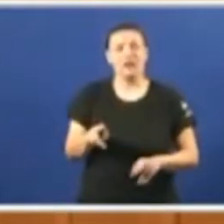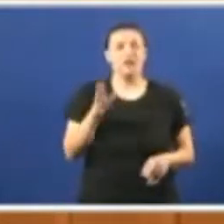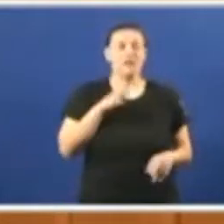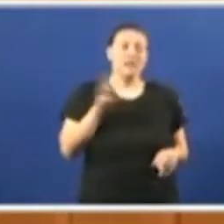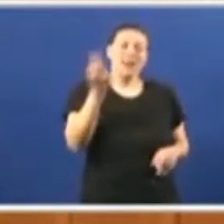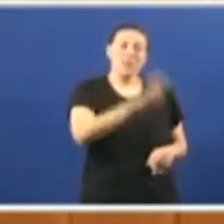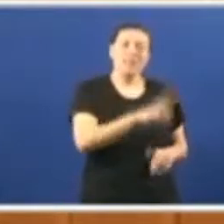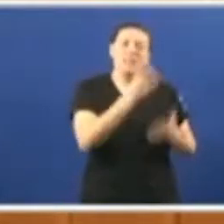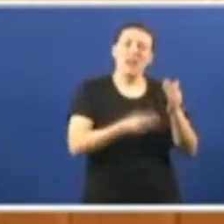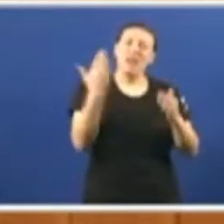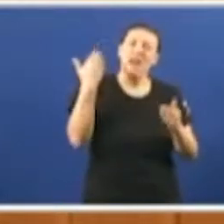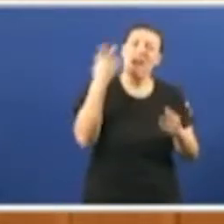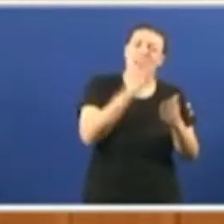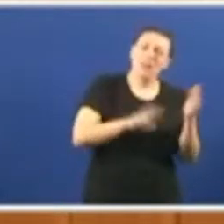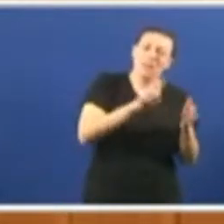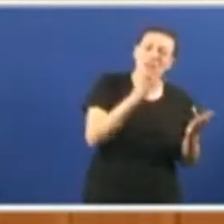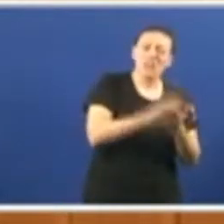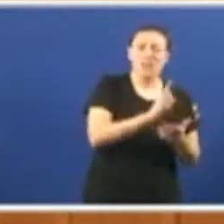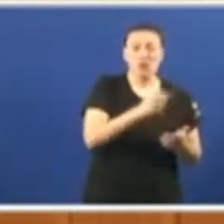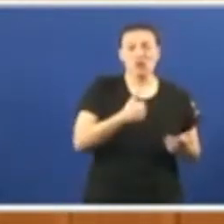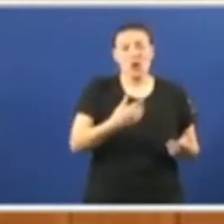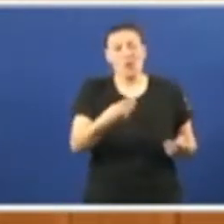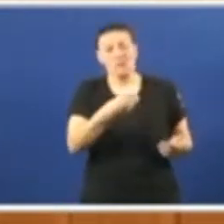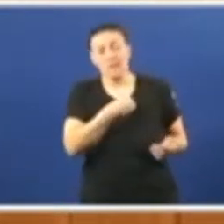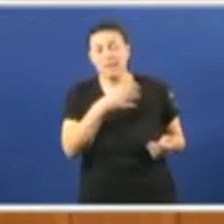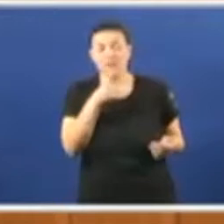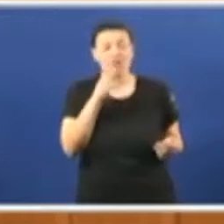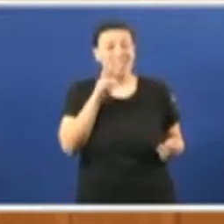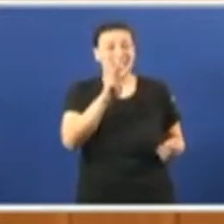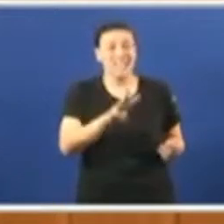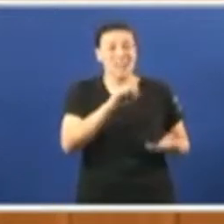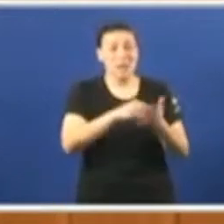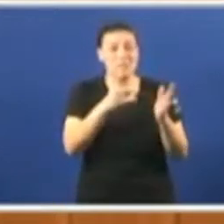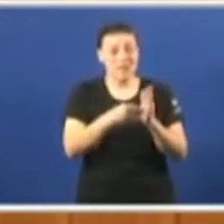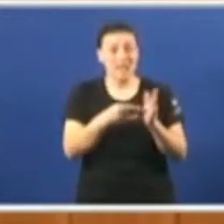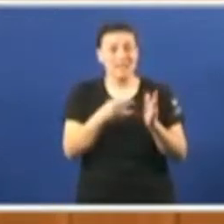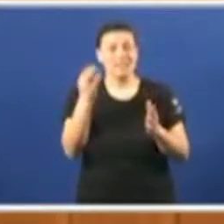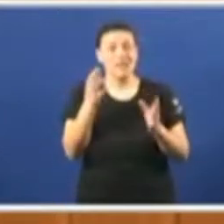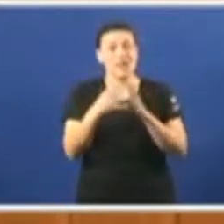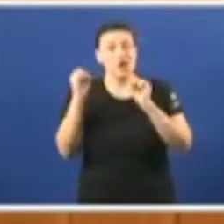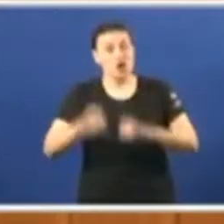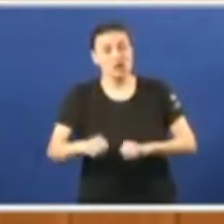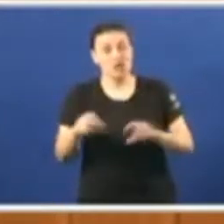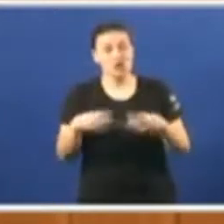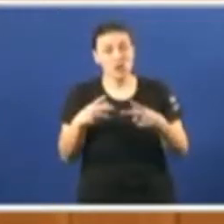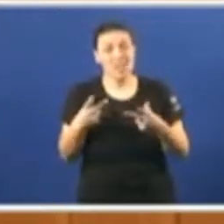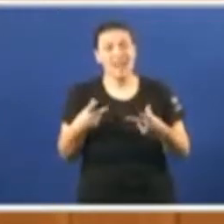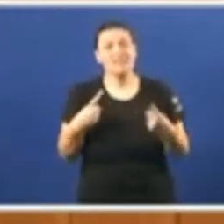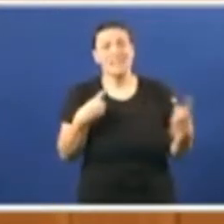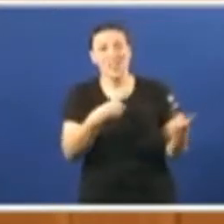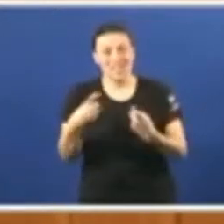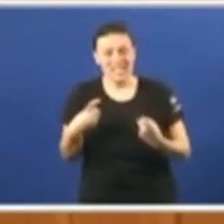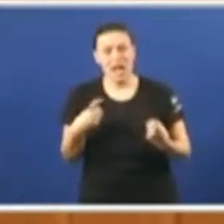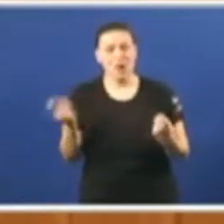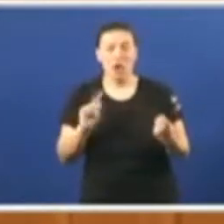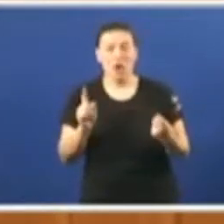previos. Fíxese que non só temos que lamentar, como dicía, que o terceiro plan de cooperación galega non contara co consenso social necesario, senón que todo parece